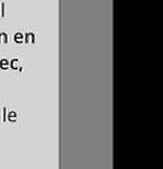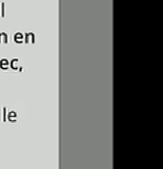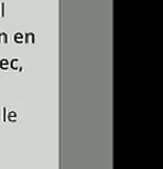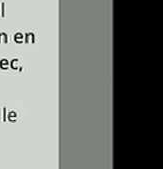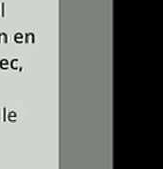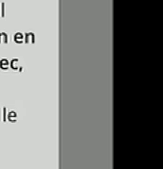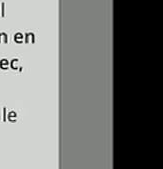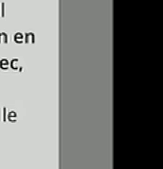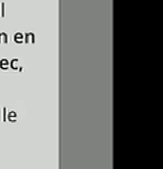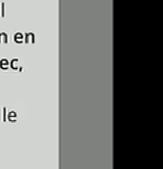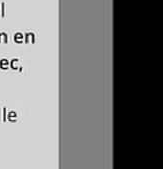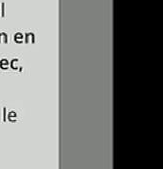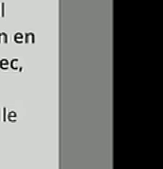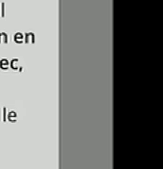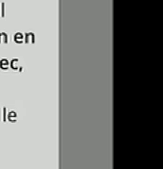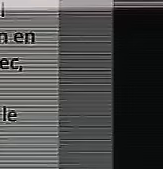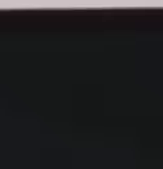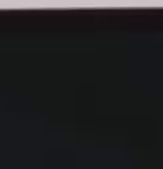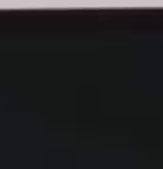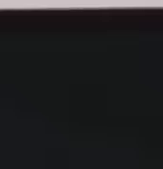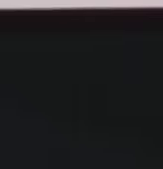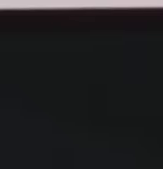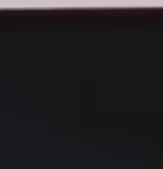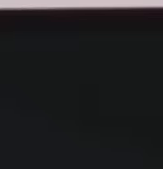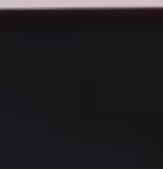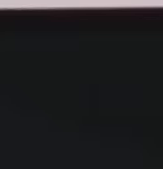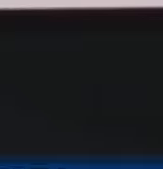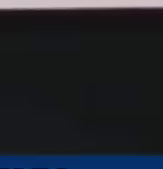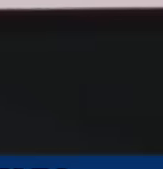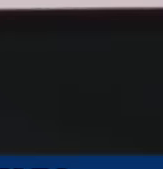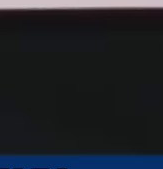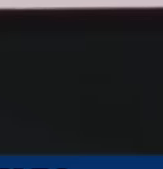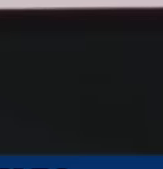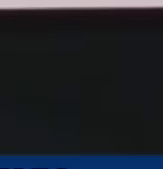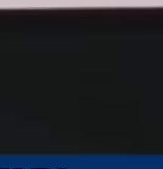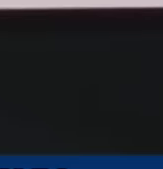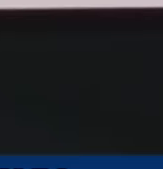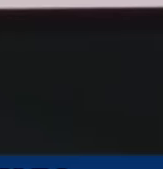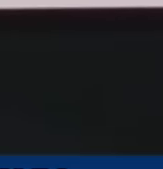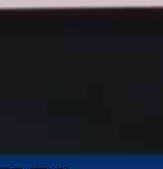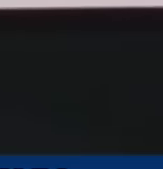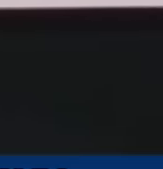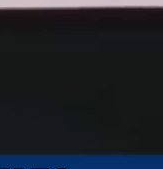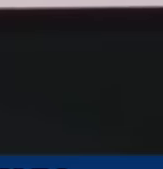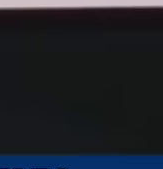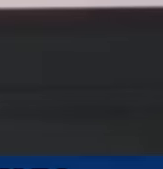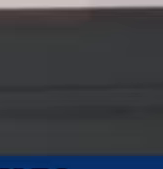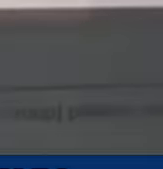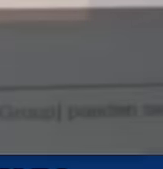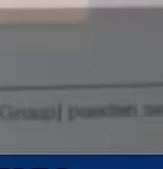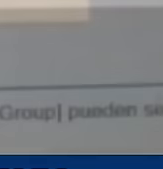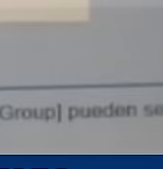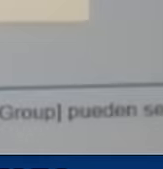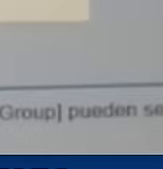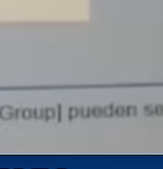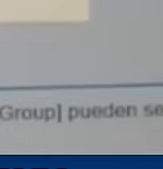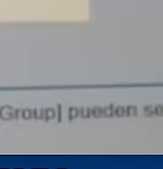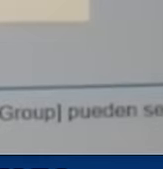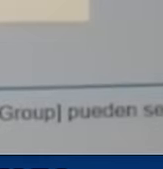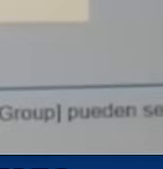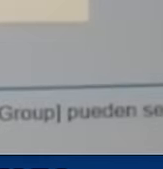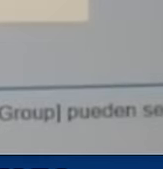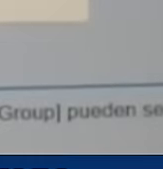Go Security que un exdirector de la Cia en el 2015 en una revista que se llama foreign policy dice estoy